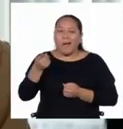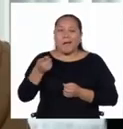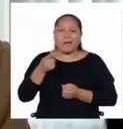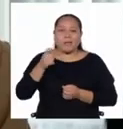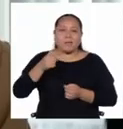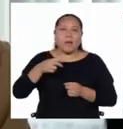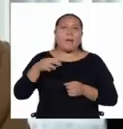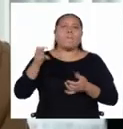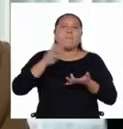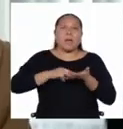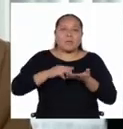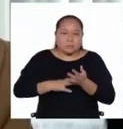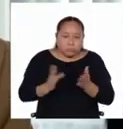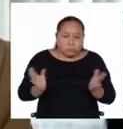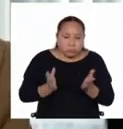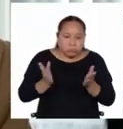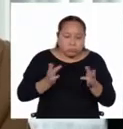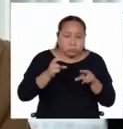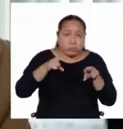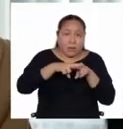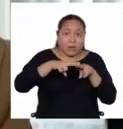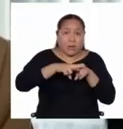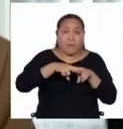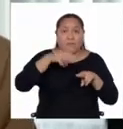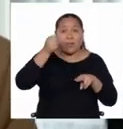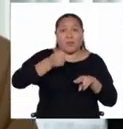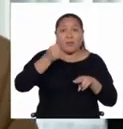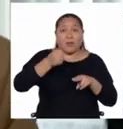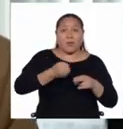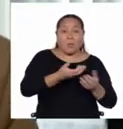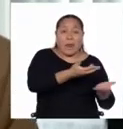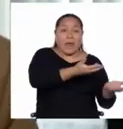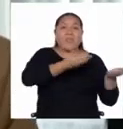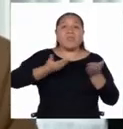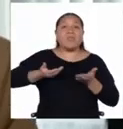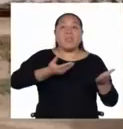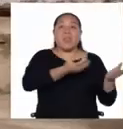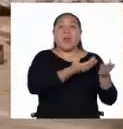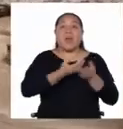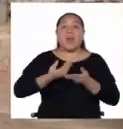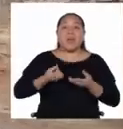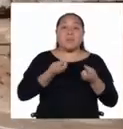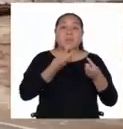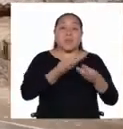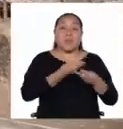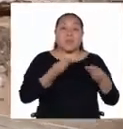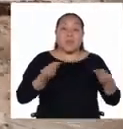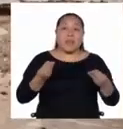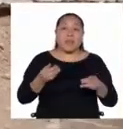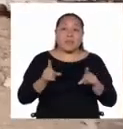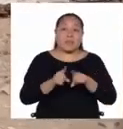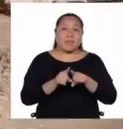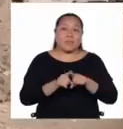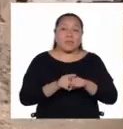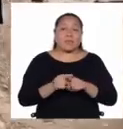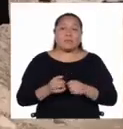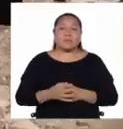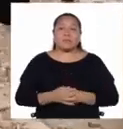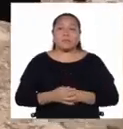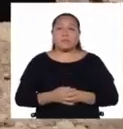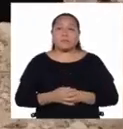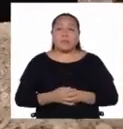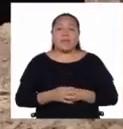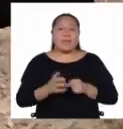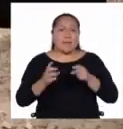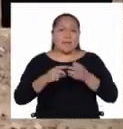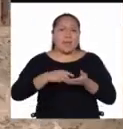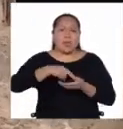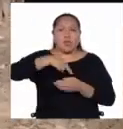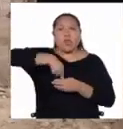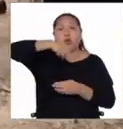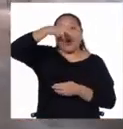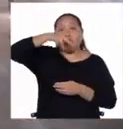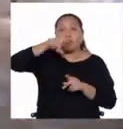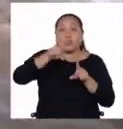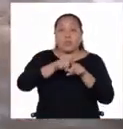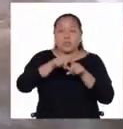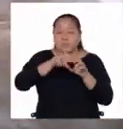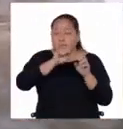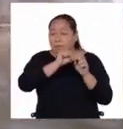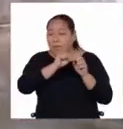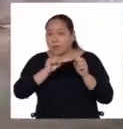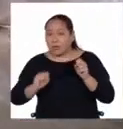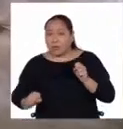el ferrocarril en esta segunda etapa es en las haciendas azucareras del norte. Bueno, y un poco también en el sur, porque tenías uno que iba de Cerro